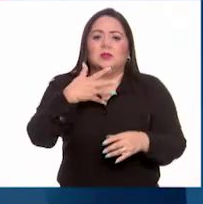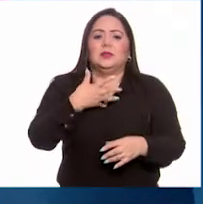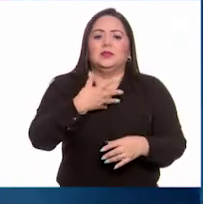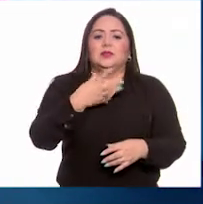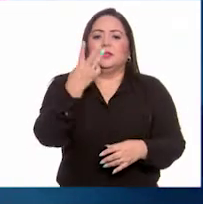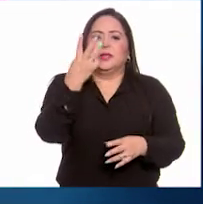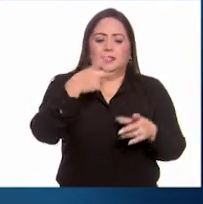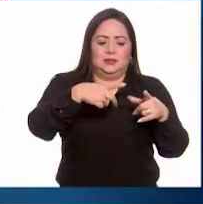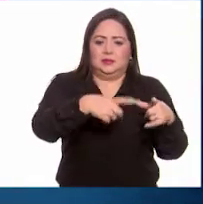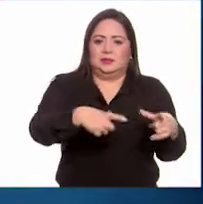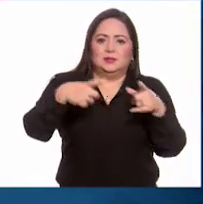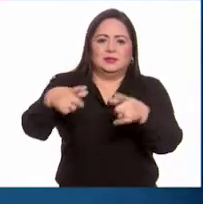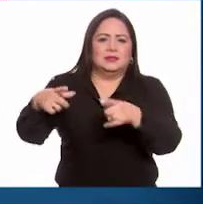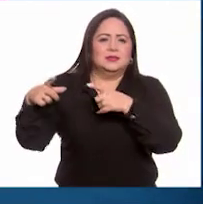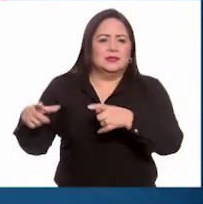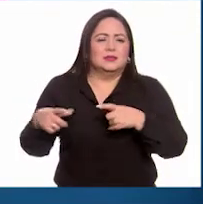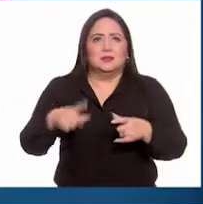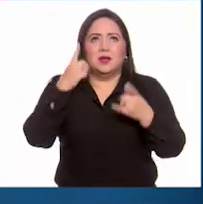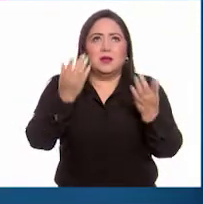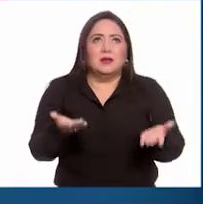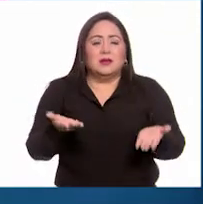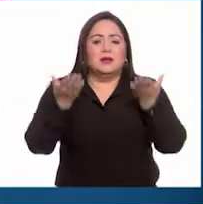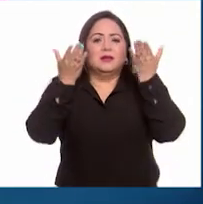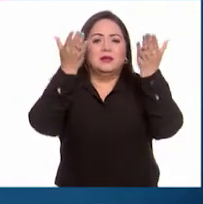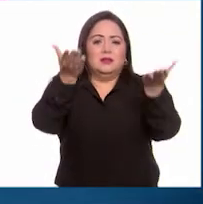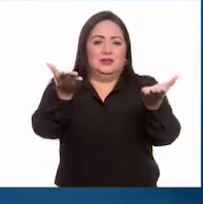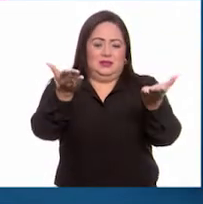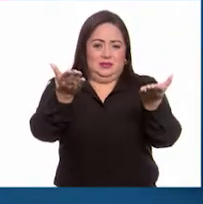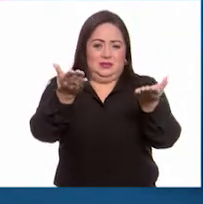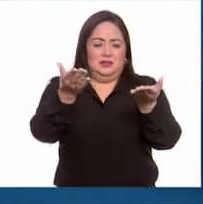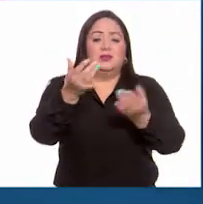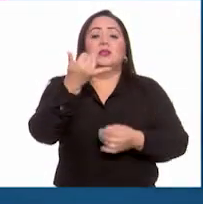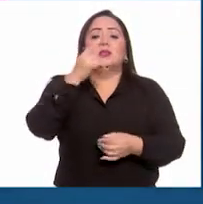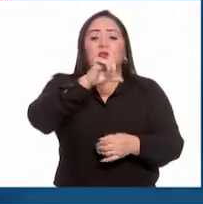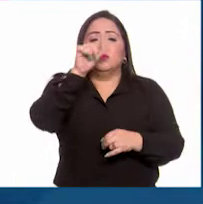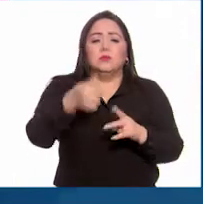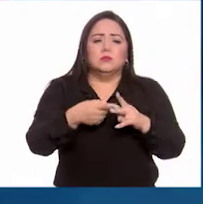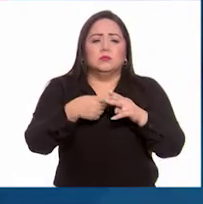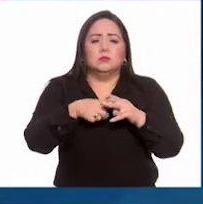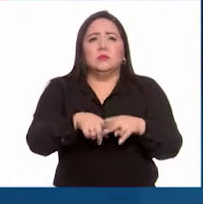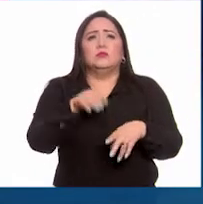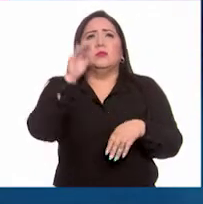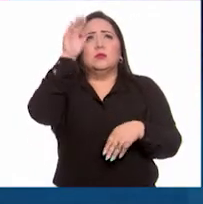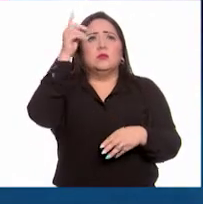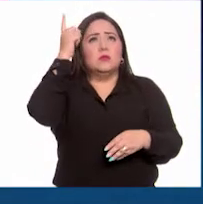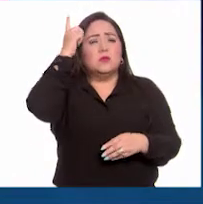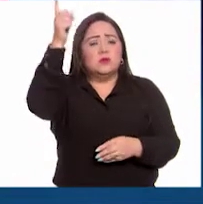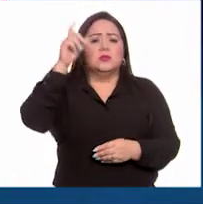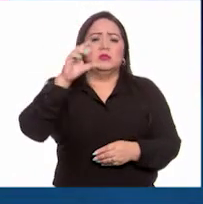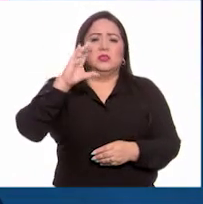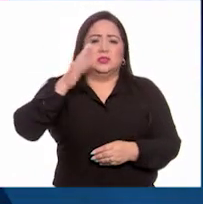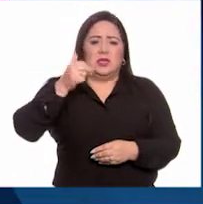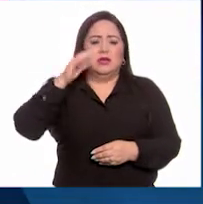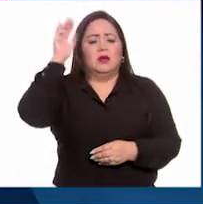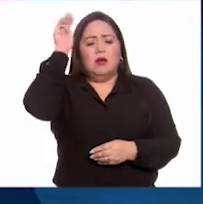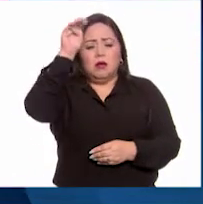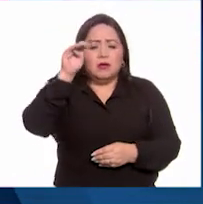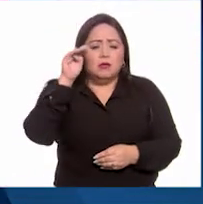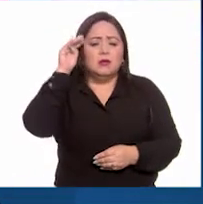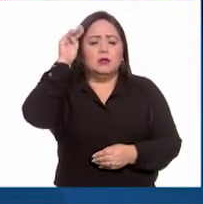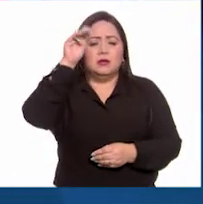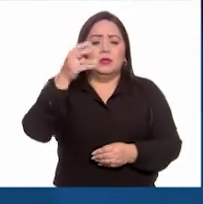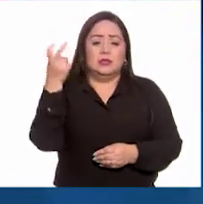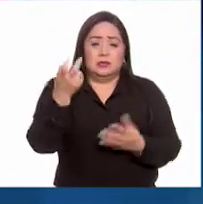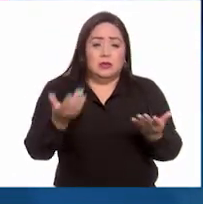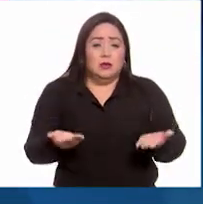13 jícaras que puso en el altar del oratorio y comenzó a invocar al dios Chac. Realizó